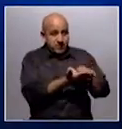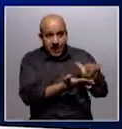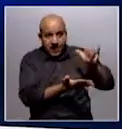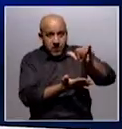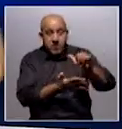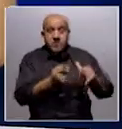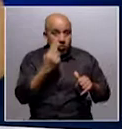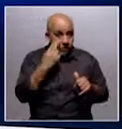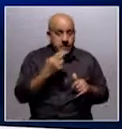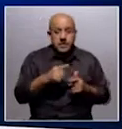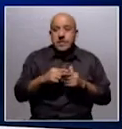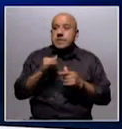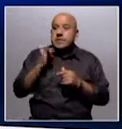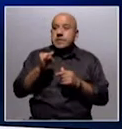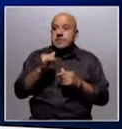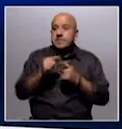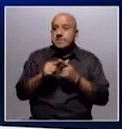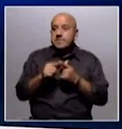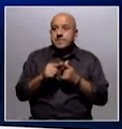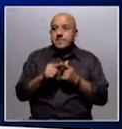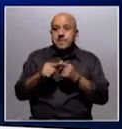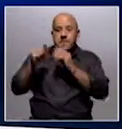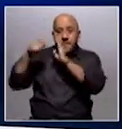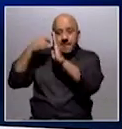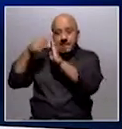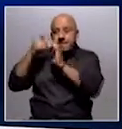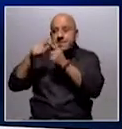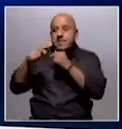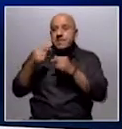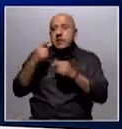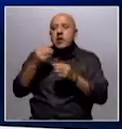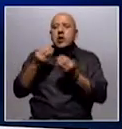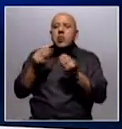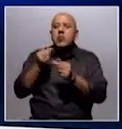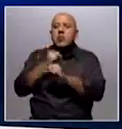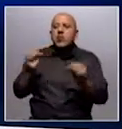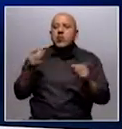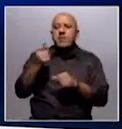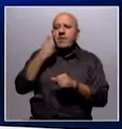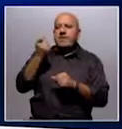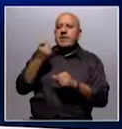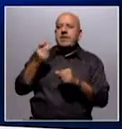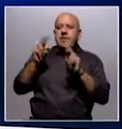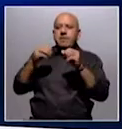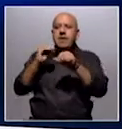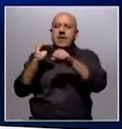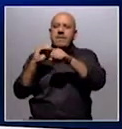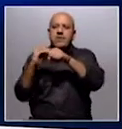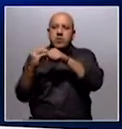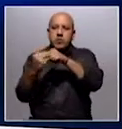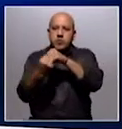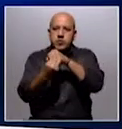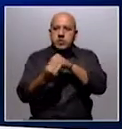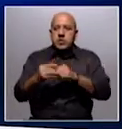claro veíamos un cuadro en en el vídeo donde se nos decía de qué manera podemos prevenir o por lo menos estar más atentos en cuanto a